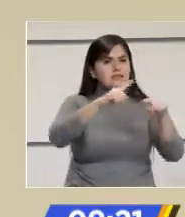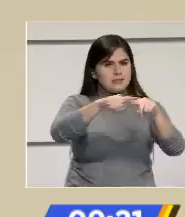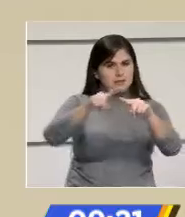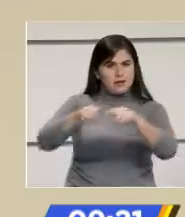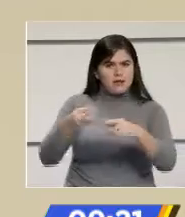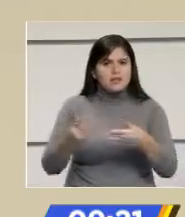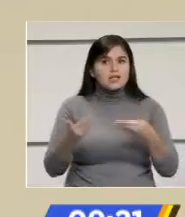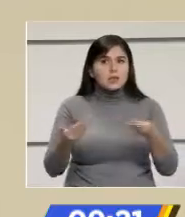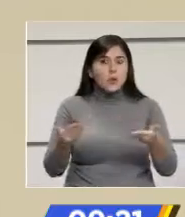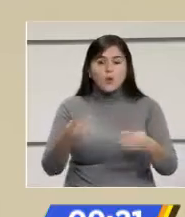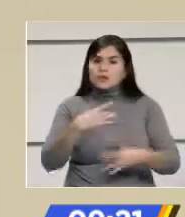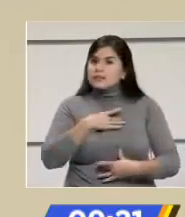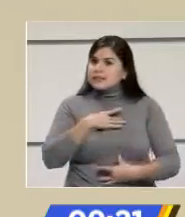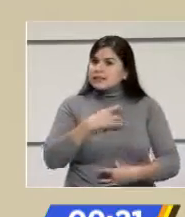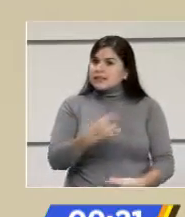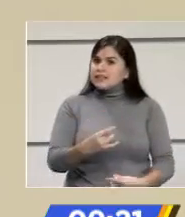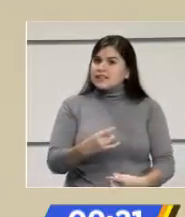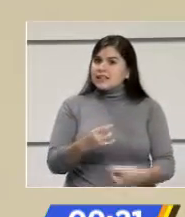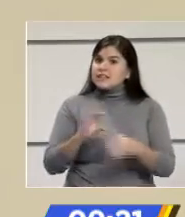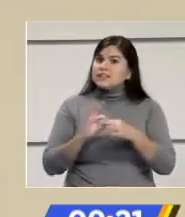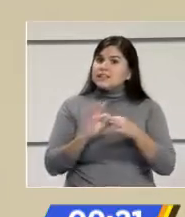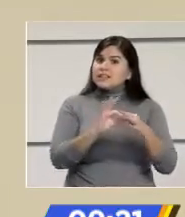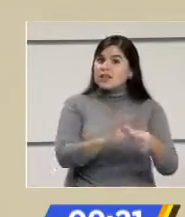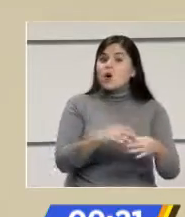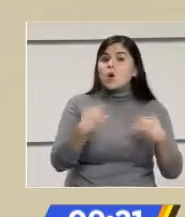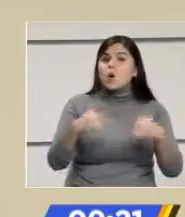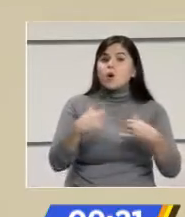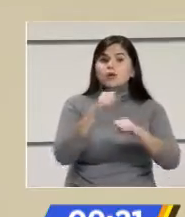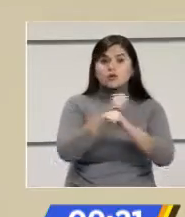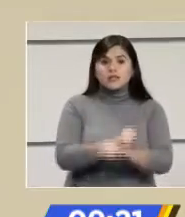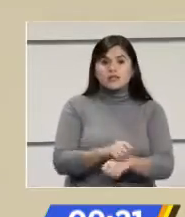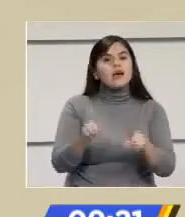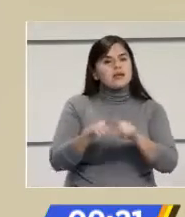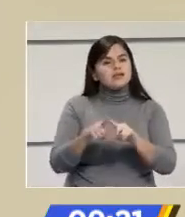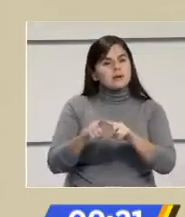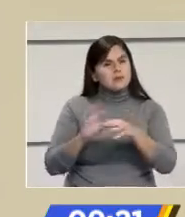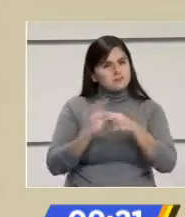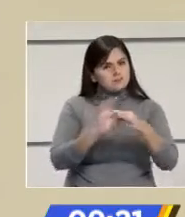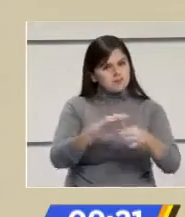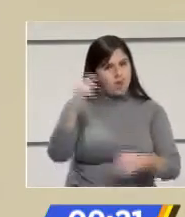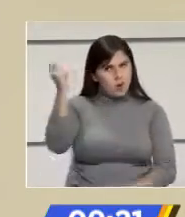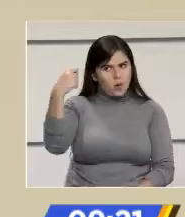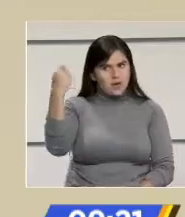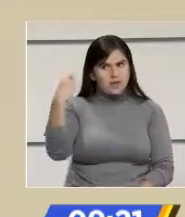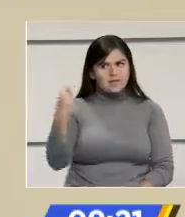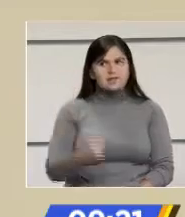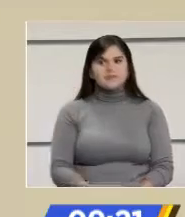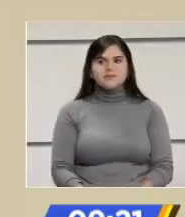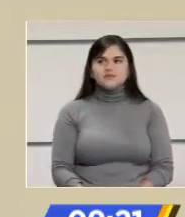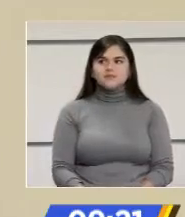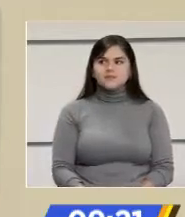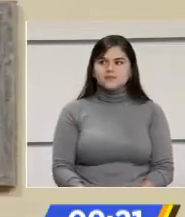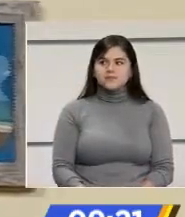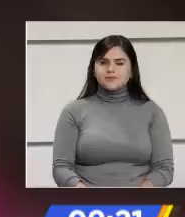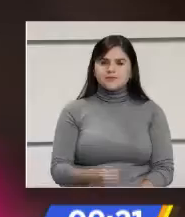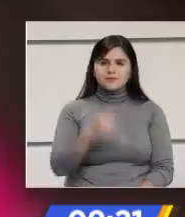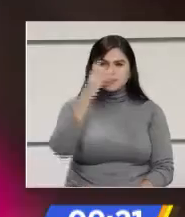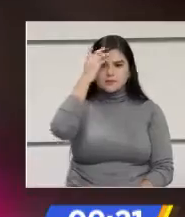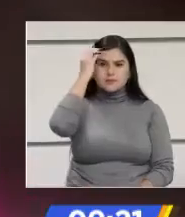cosas interesantes, lo que tenga que ver con juegos tradicionales y con la parte de Guanacaste también. Excelente. Vamos a verla.